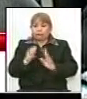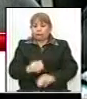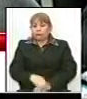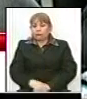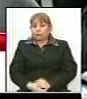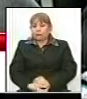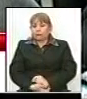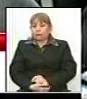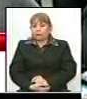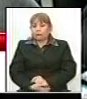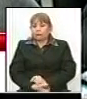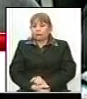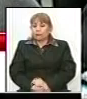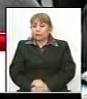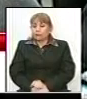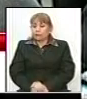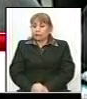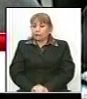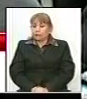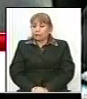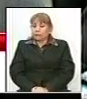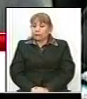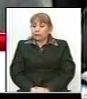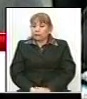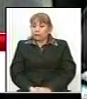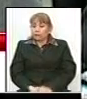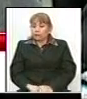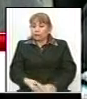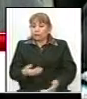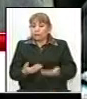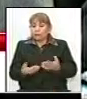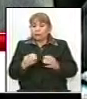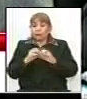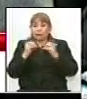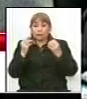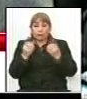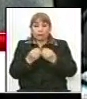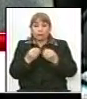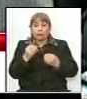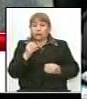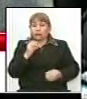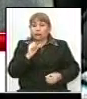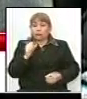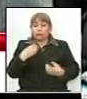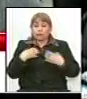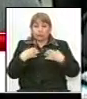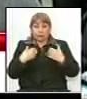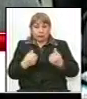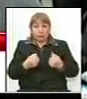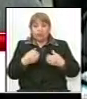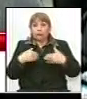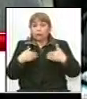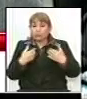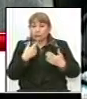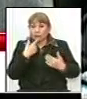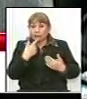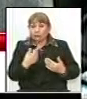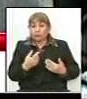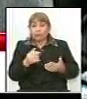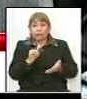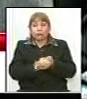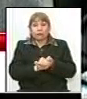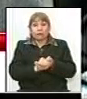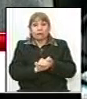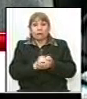también. La siguiente, por favor. Según la Organización Mundial de la Salud, se debería, y por esto el dato, de que